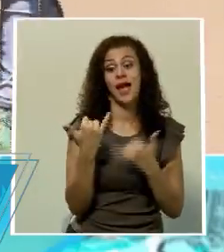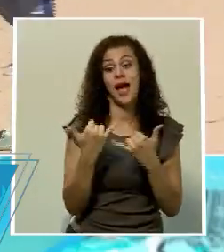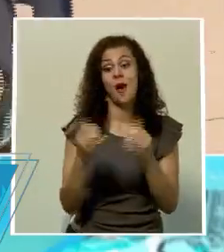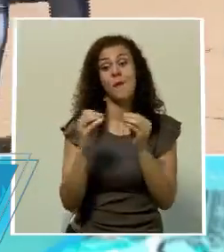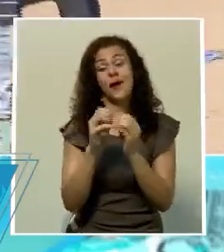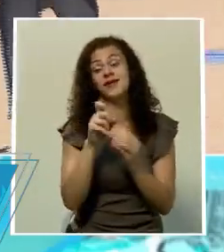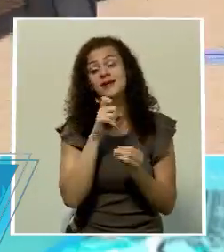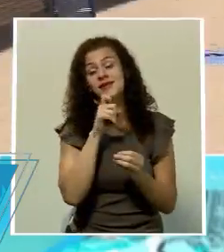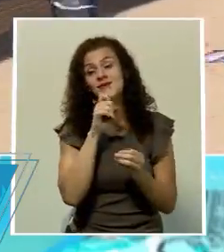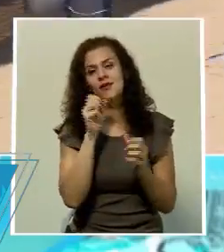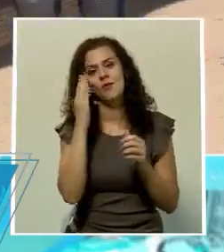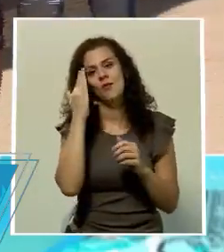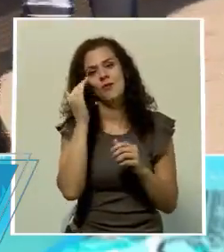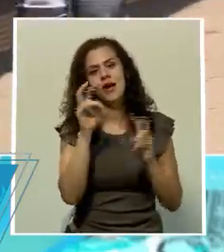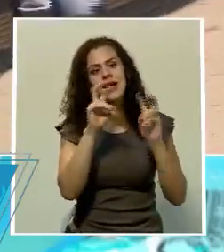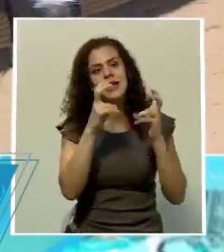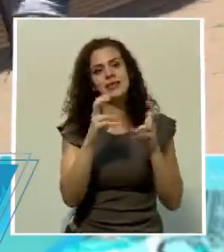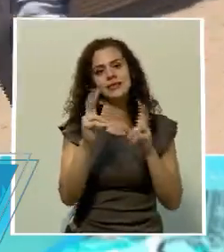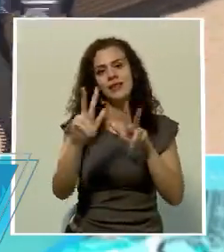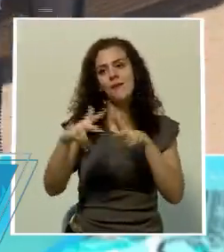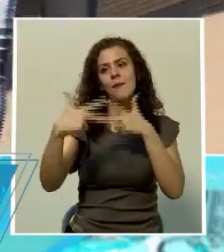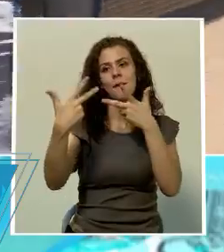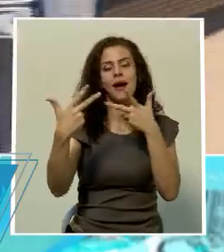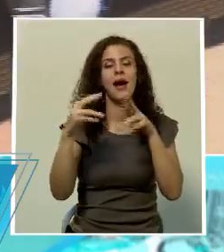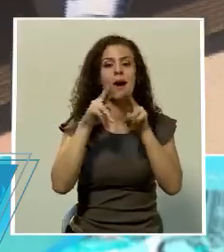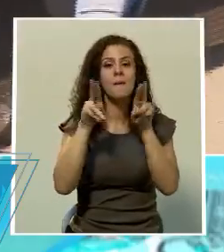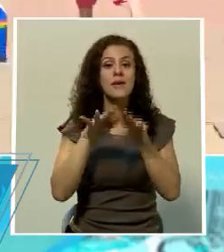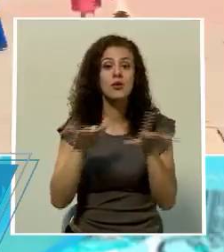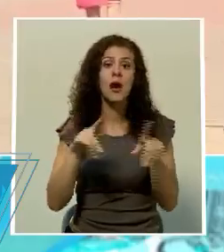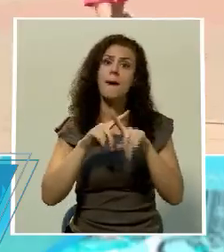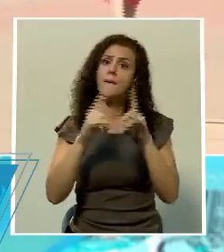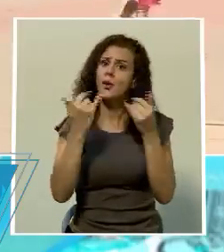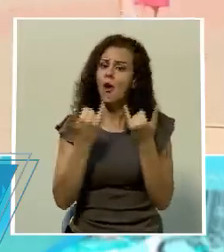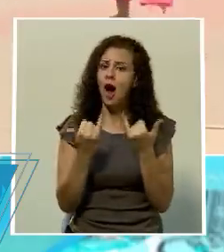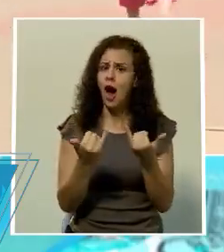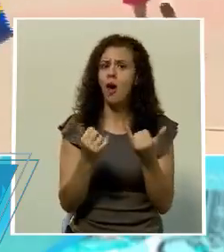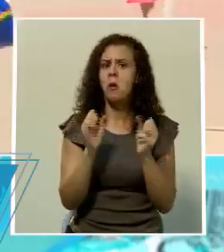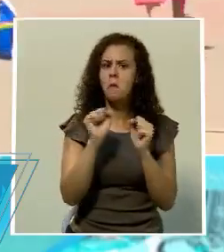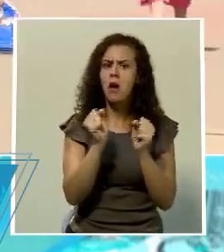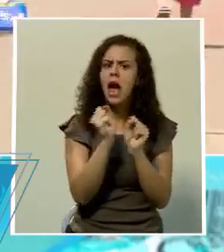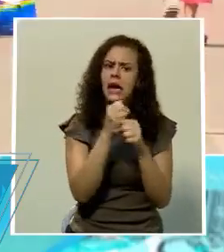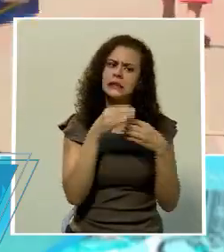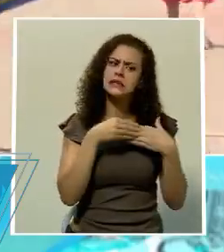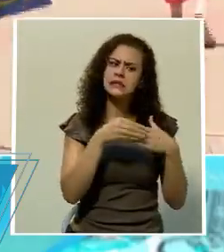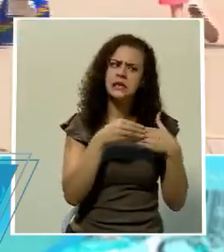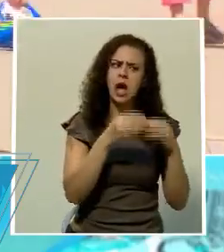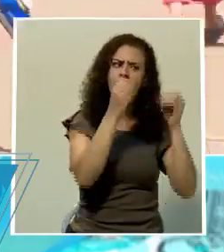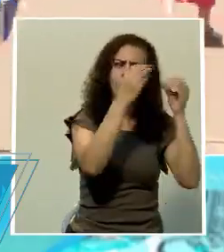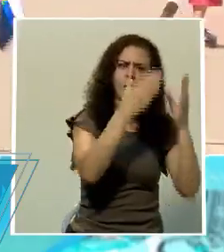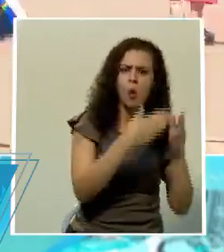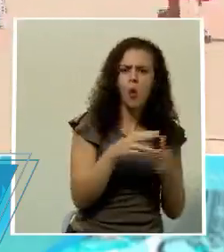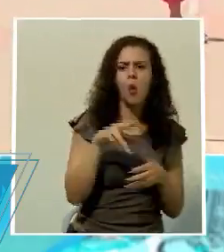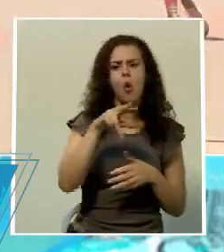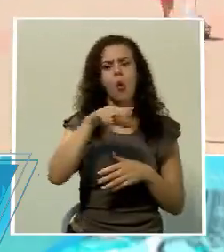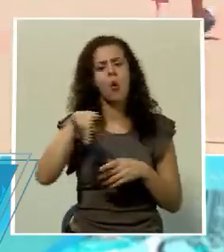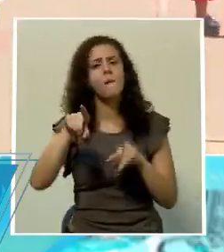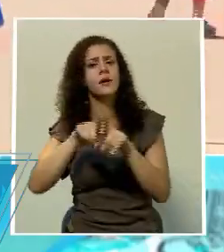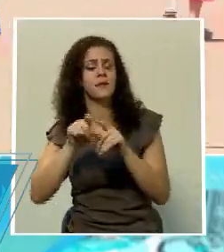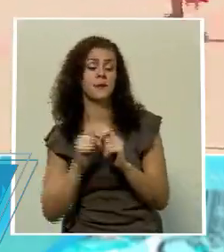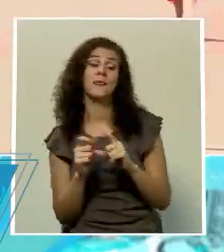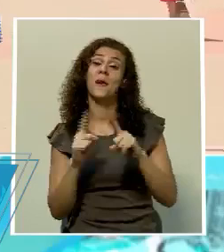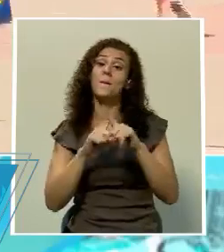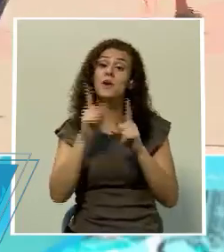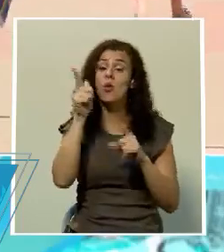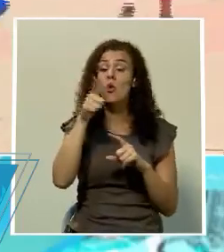un poco más difícil por el tema de la virtualidad, pero aún así se logra hacer esta sensibilización de los maestros, de los compañeros.